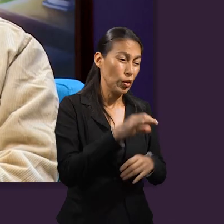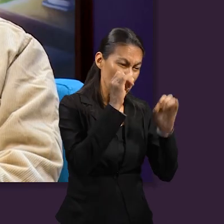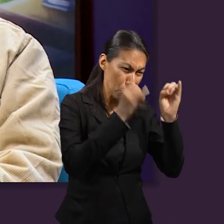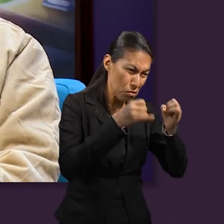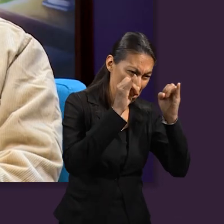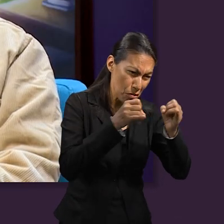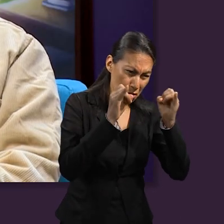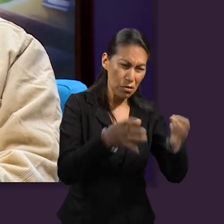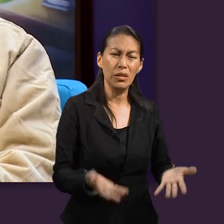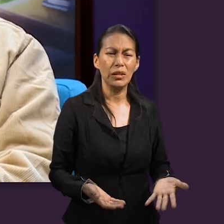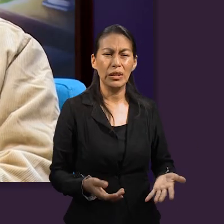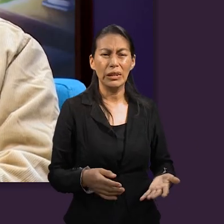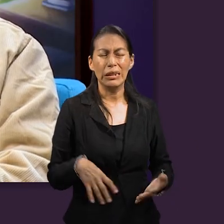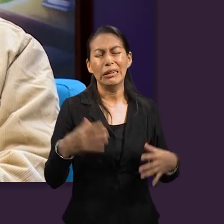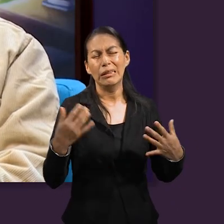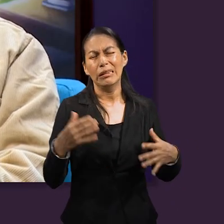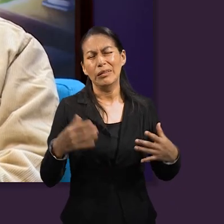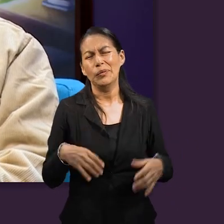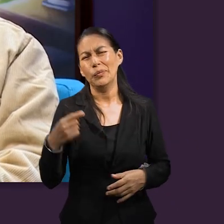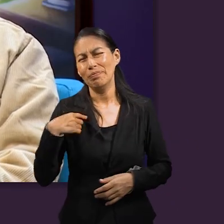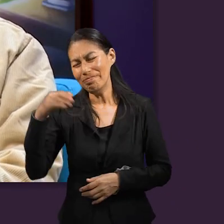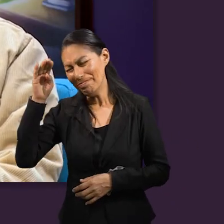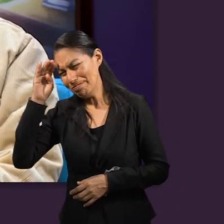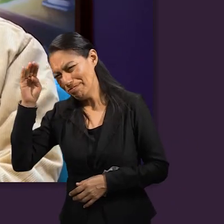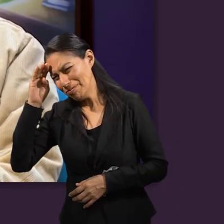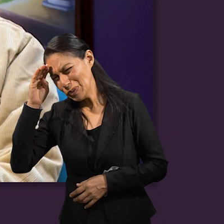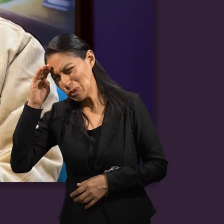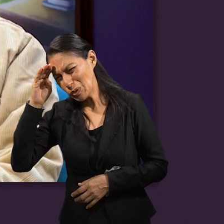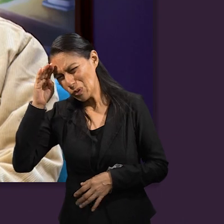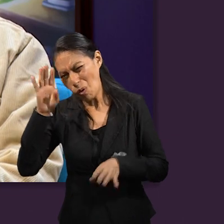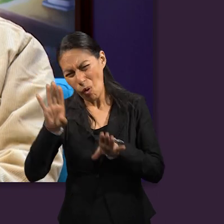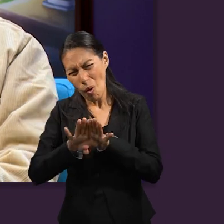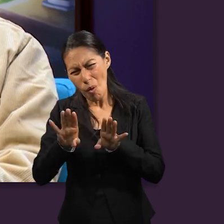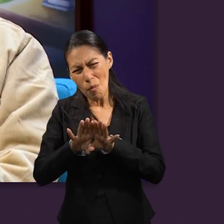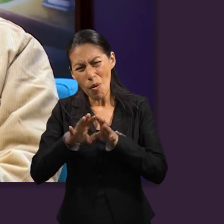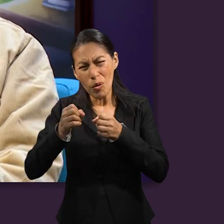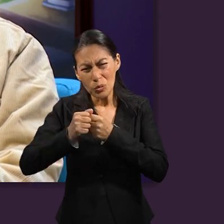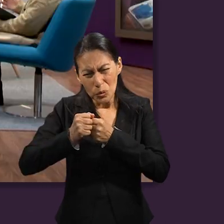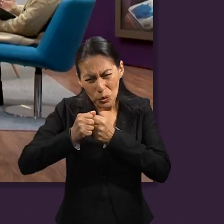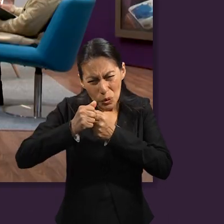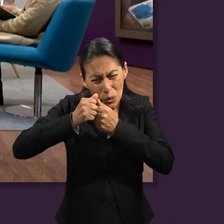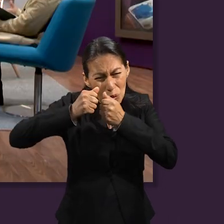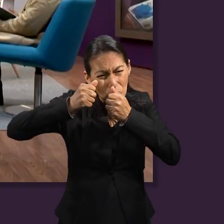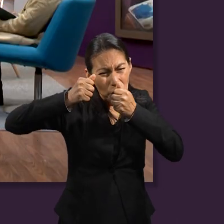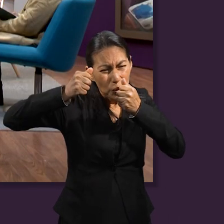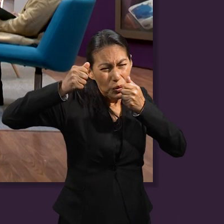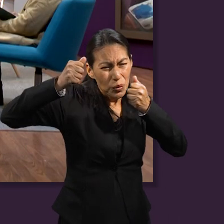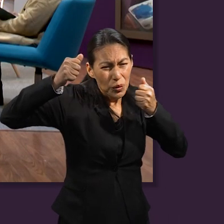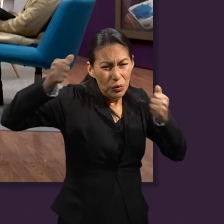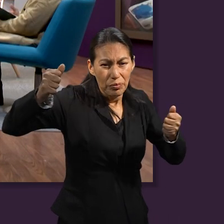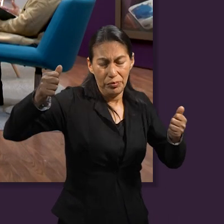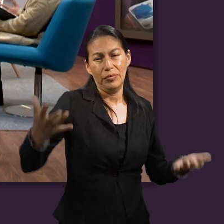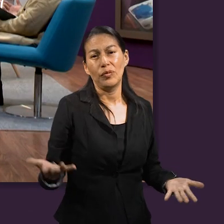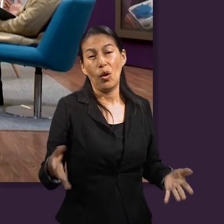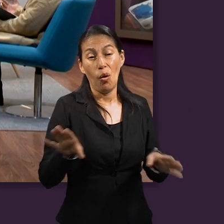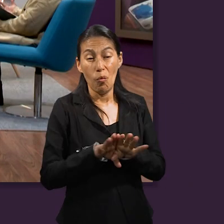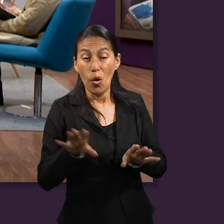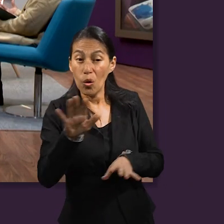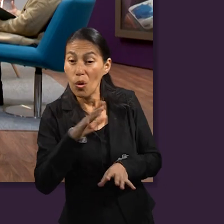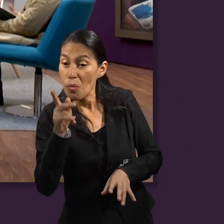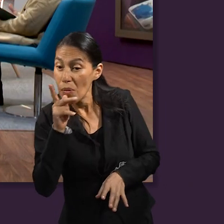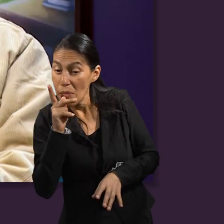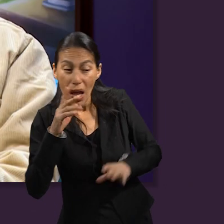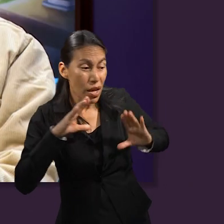que habían llegado al límite de la idolatría si yo me pregunto a qué nivel se habrán alejado tanto de dios y tanto de las